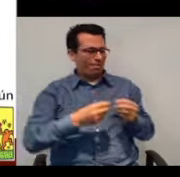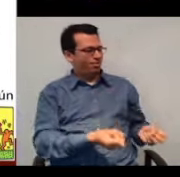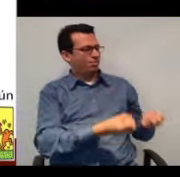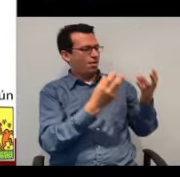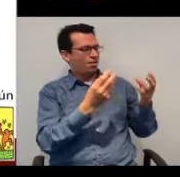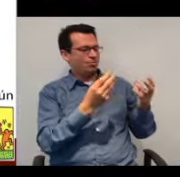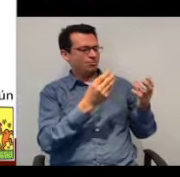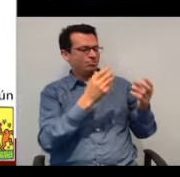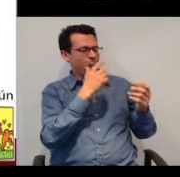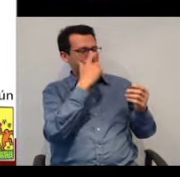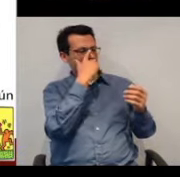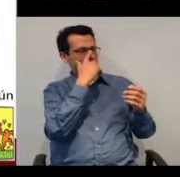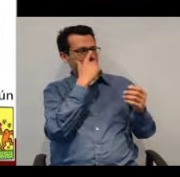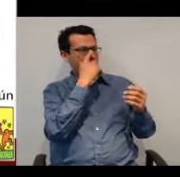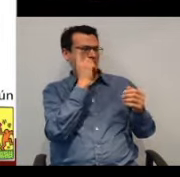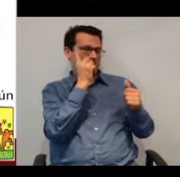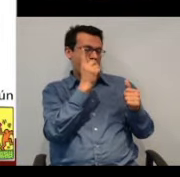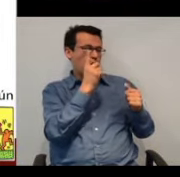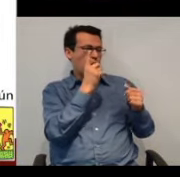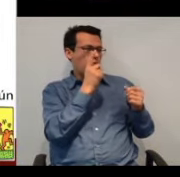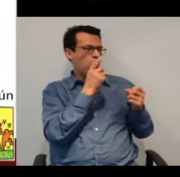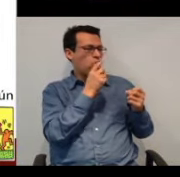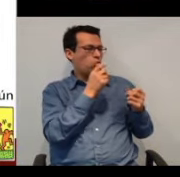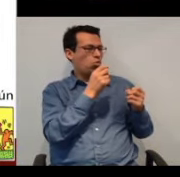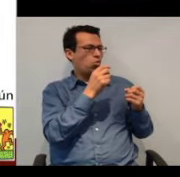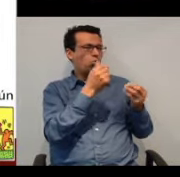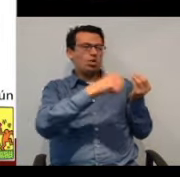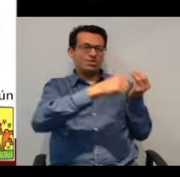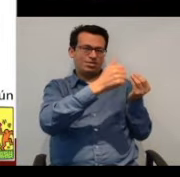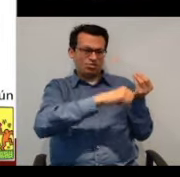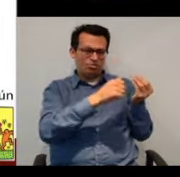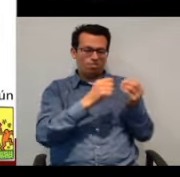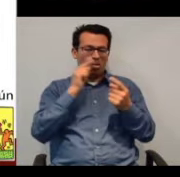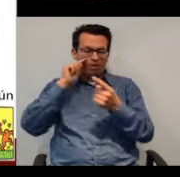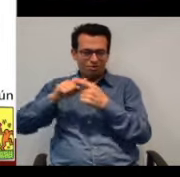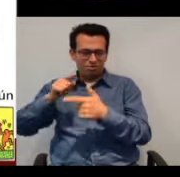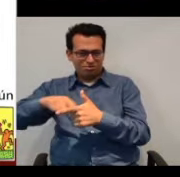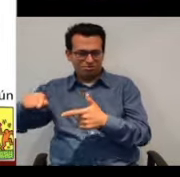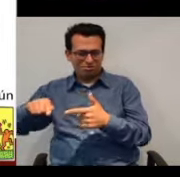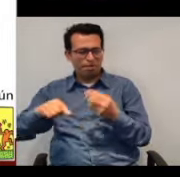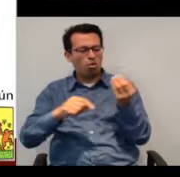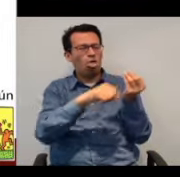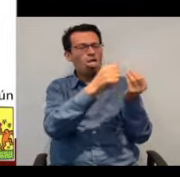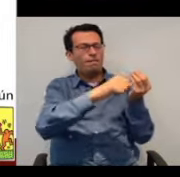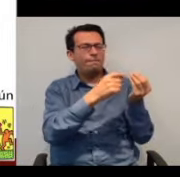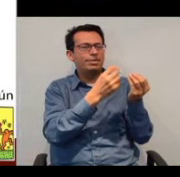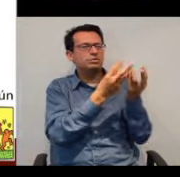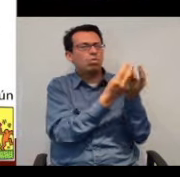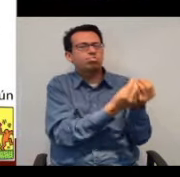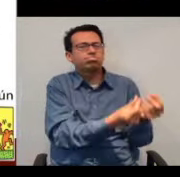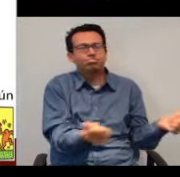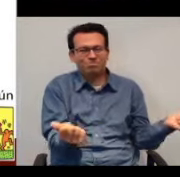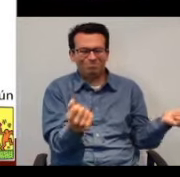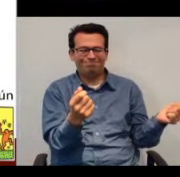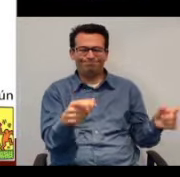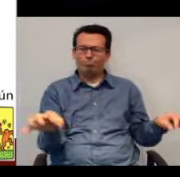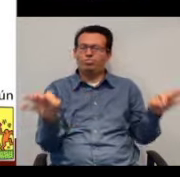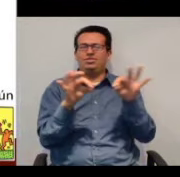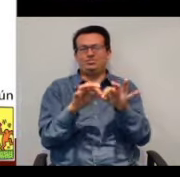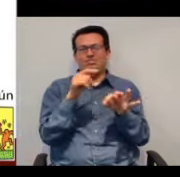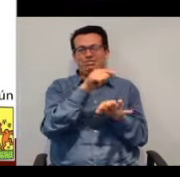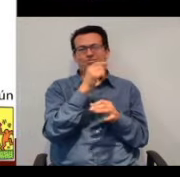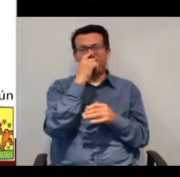sido intentar no perder esa esencia de lo cualitativo, esa esencia que es fundamental para la educación inclusiva. El